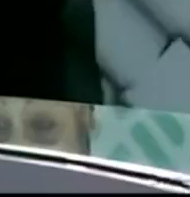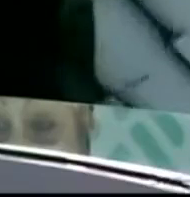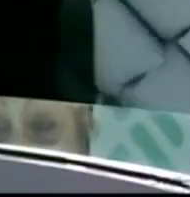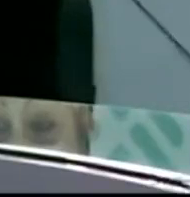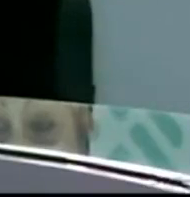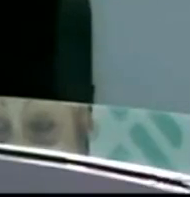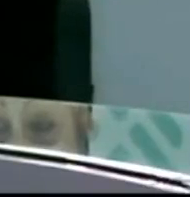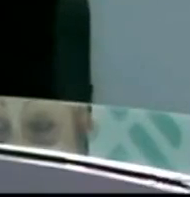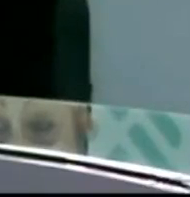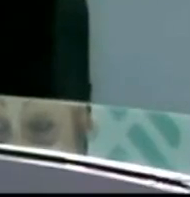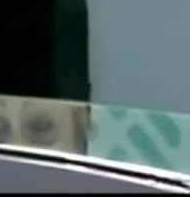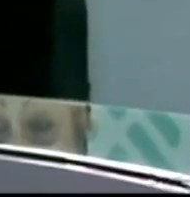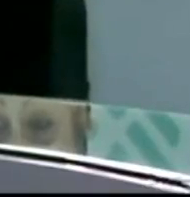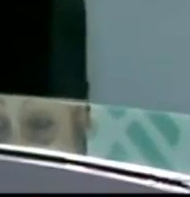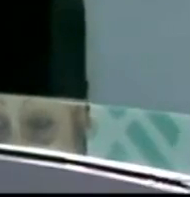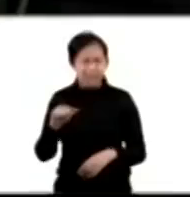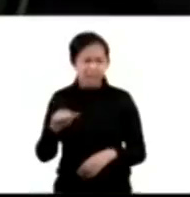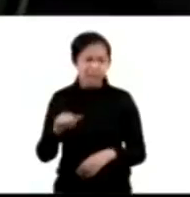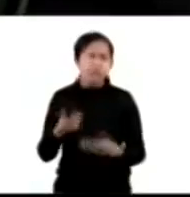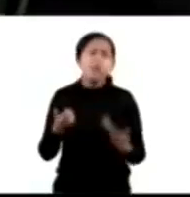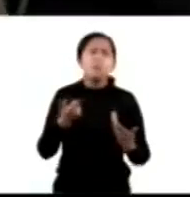no critique a la oposición.